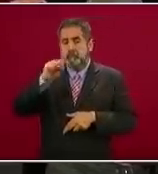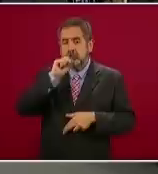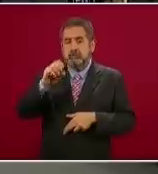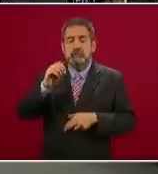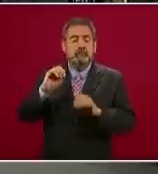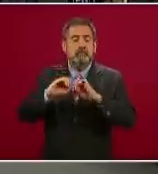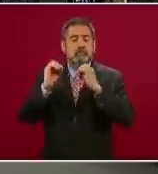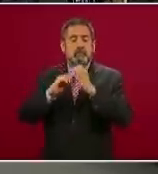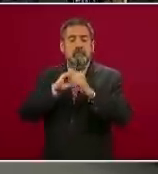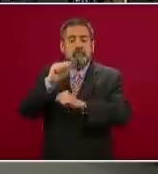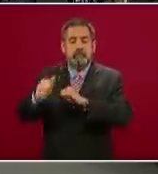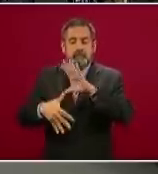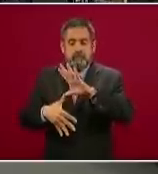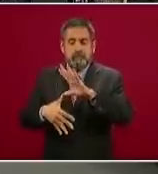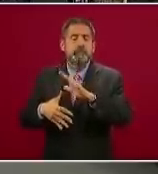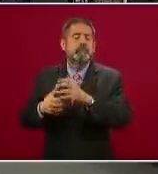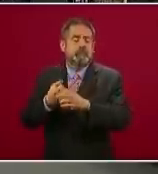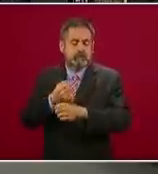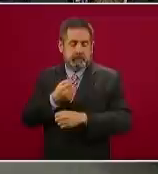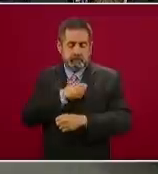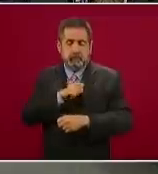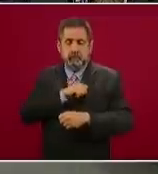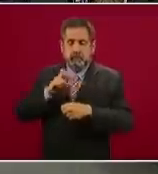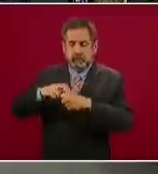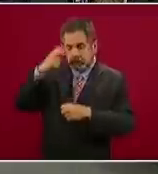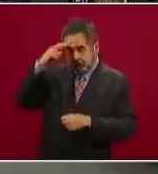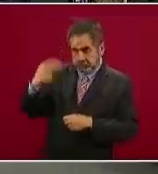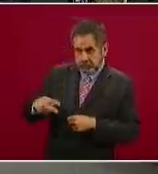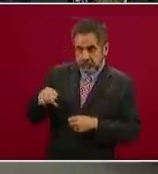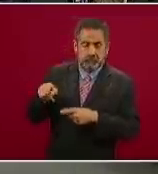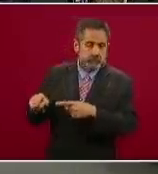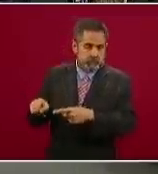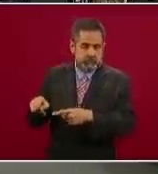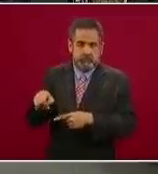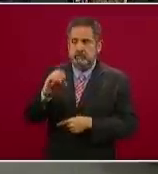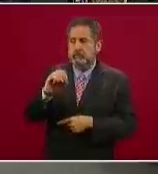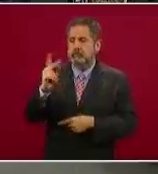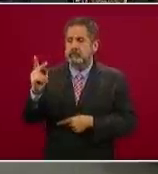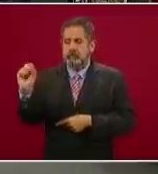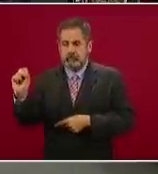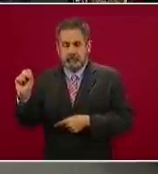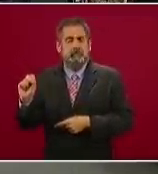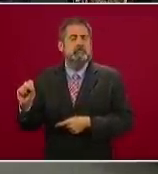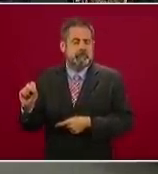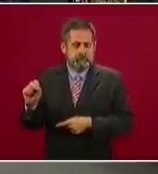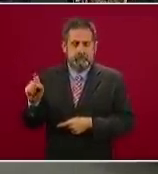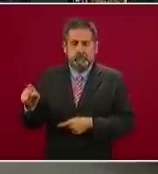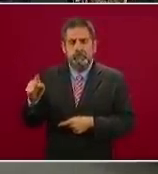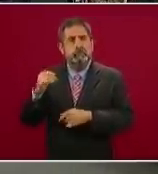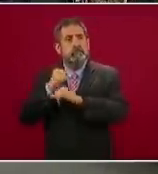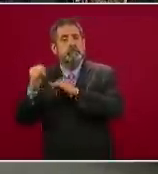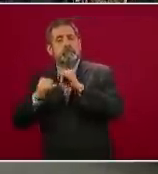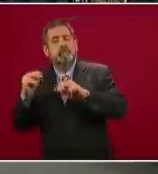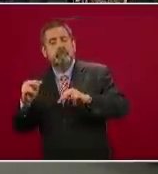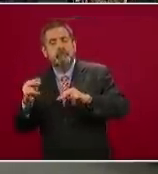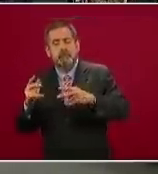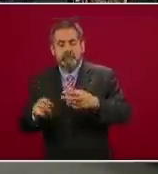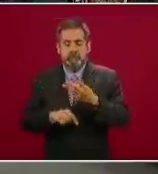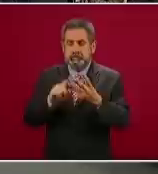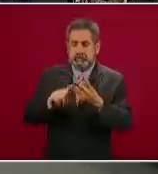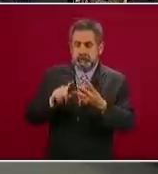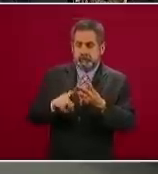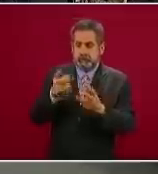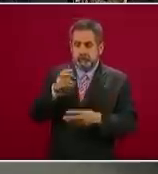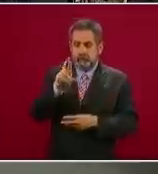Panamericana de la Salud en México, y que en unos minutos nos va a comentar sobre la perspectiva internacional. Está la